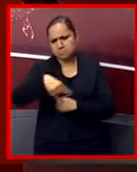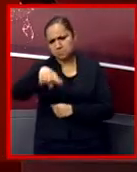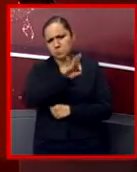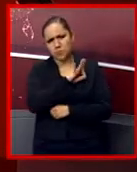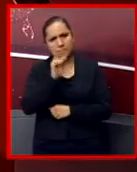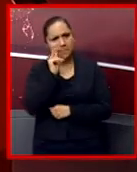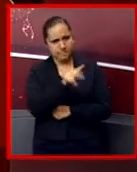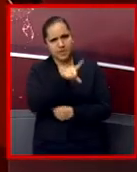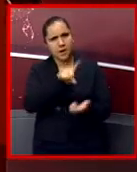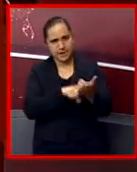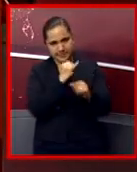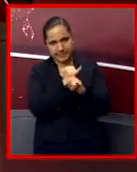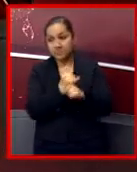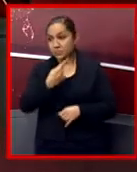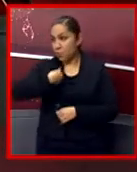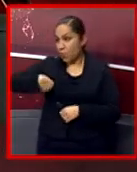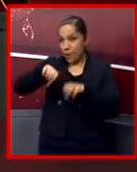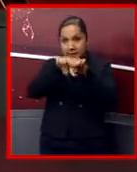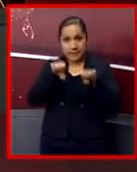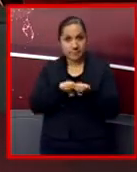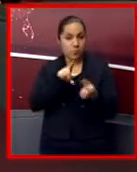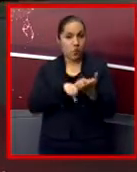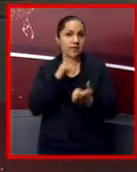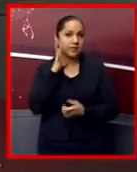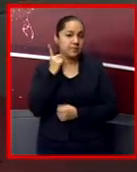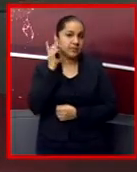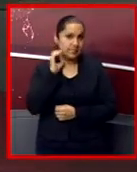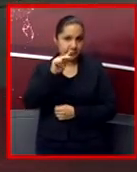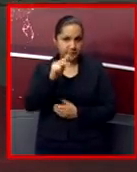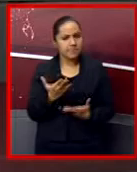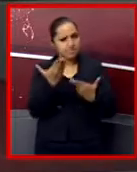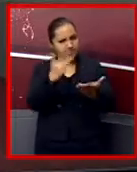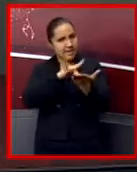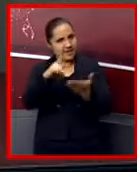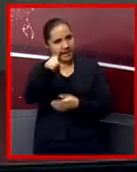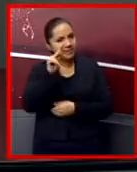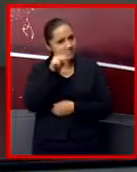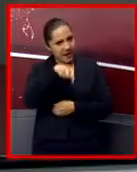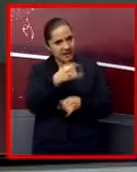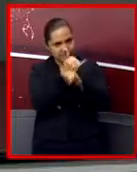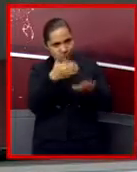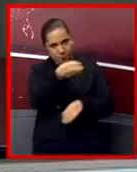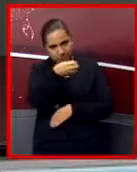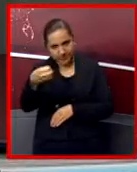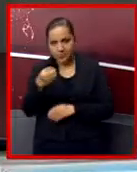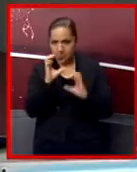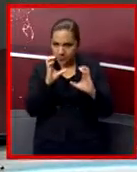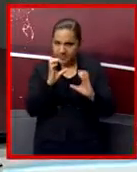nombre de todo el equipo, le damos las gracias por habernos acompañado. Cuídese mucho, sea feliz. Hasta pronto.